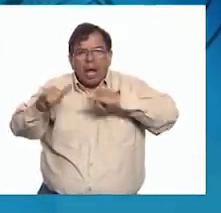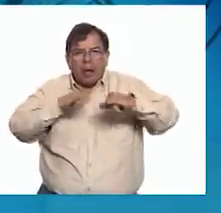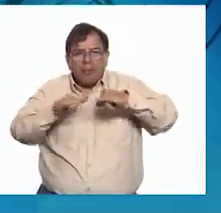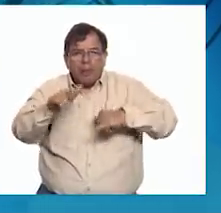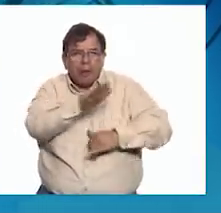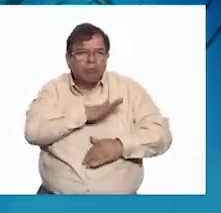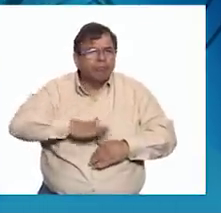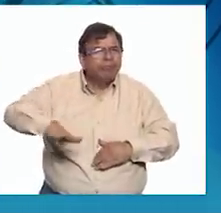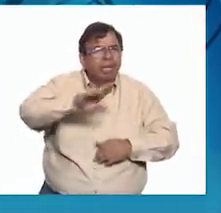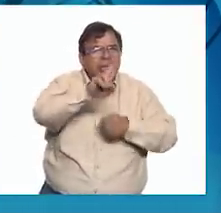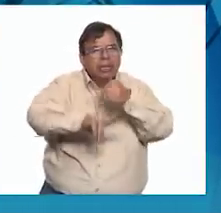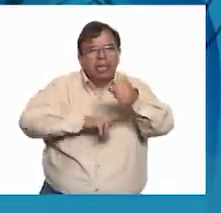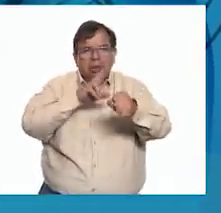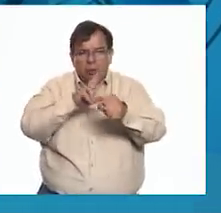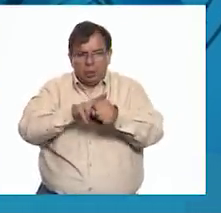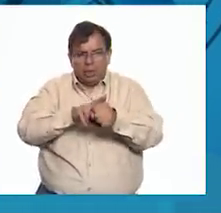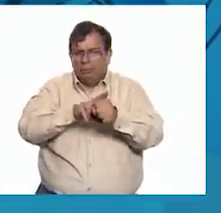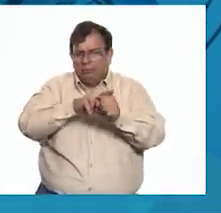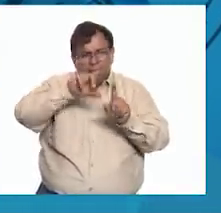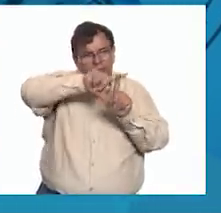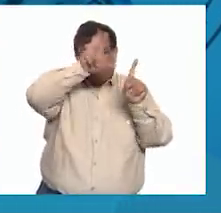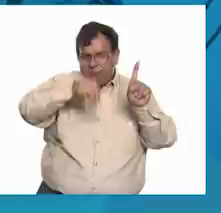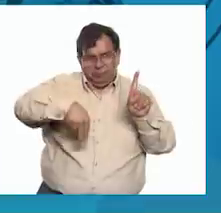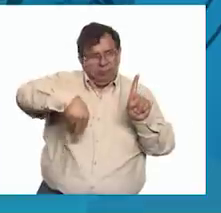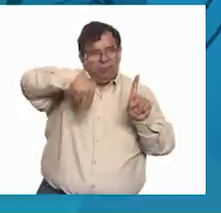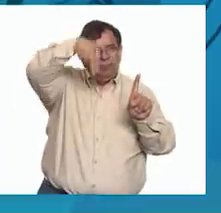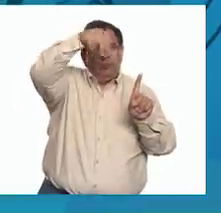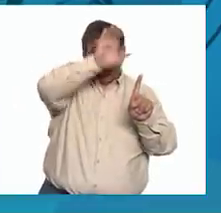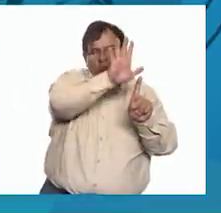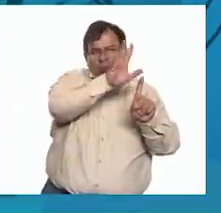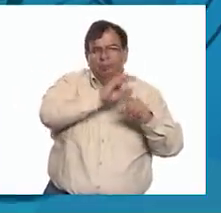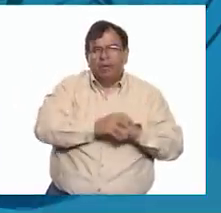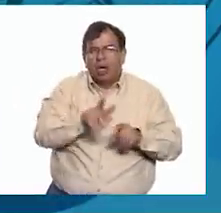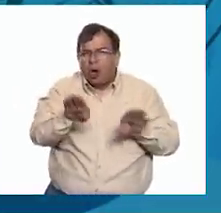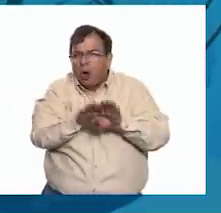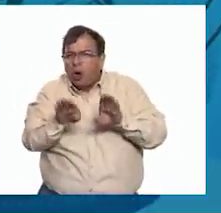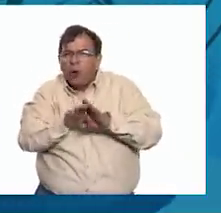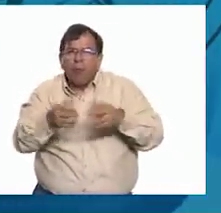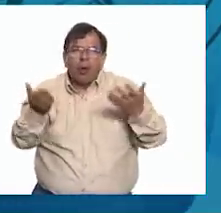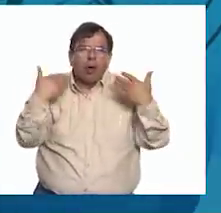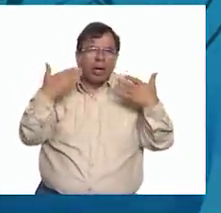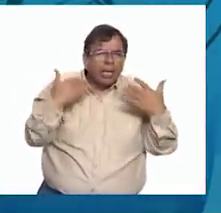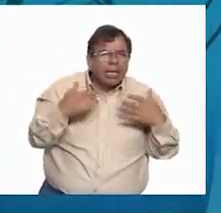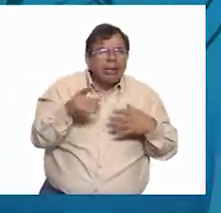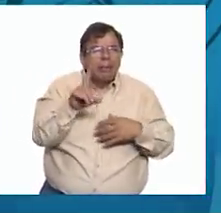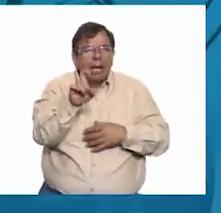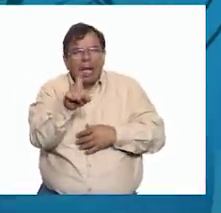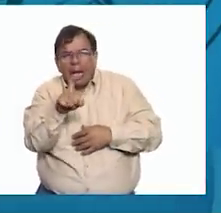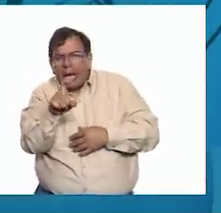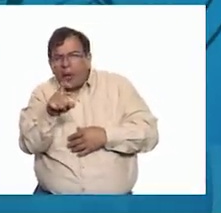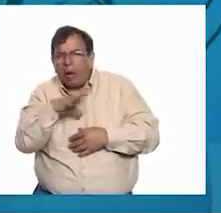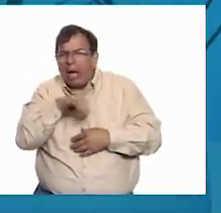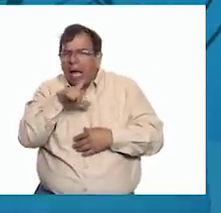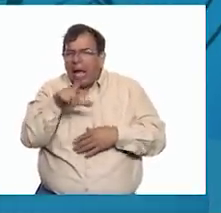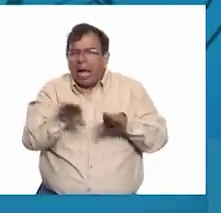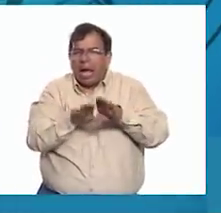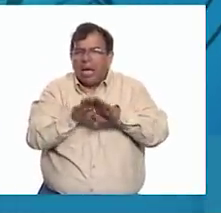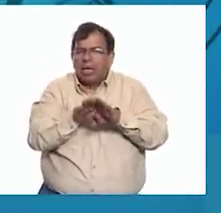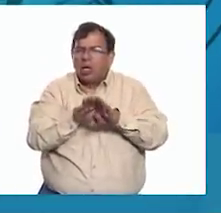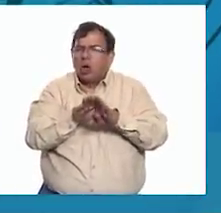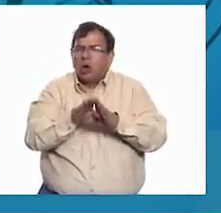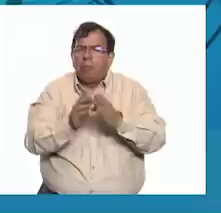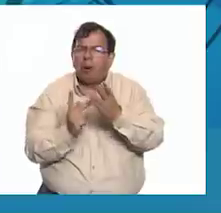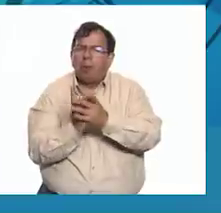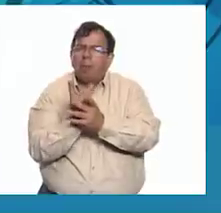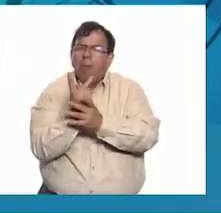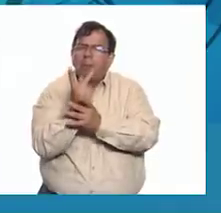región noroeste. Como resultado del relieve, clima y disponibilidad de agua, domina la vegetación